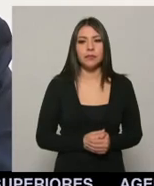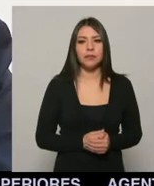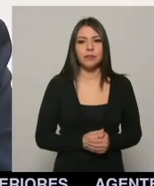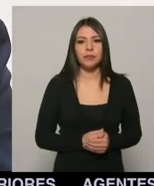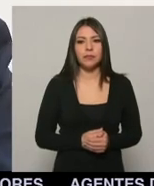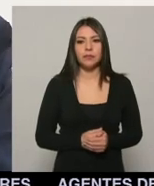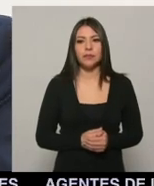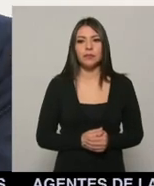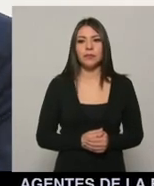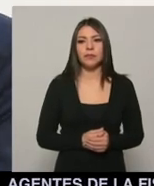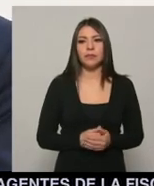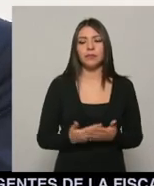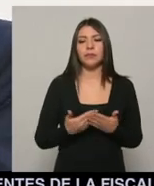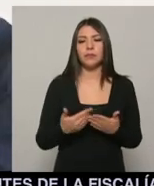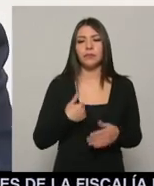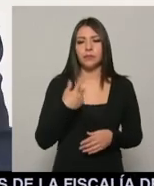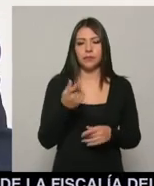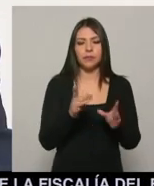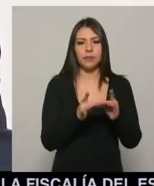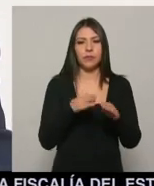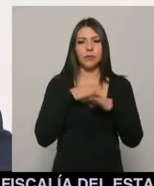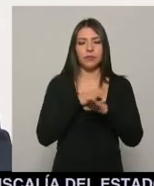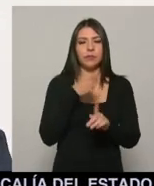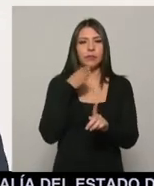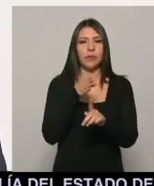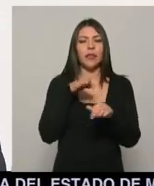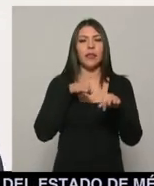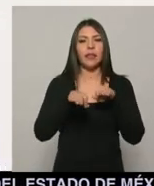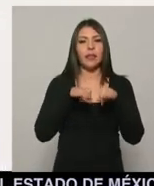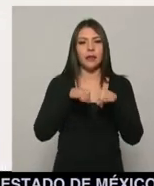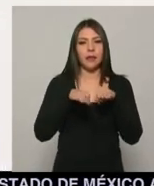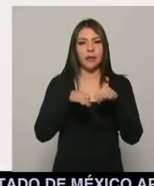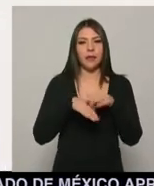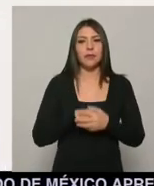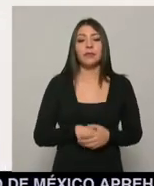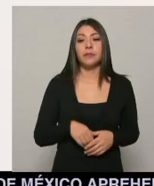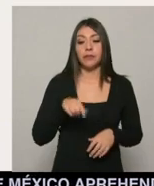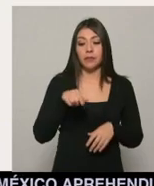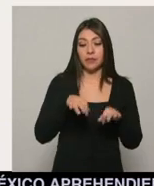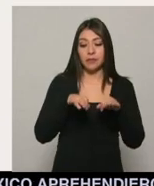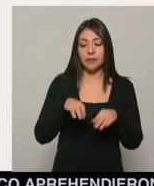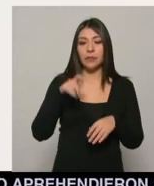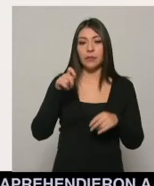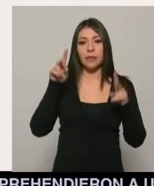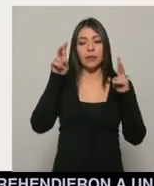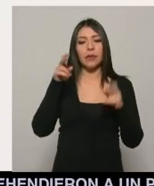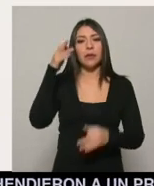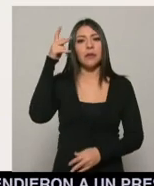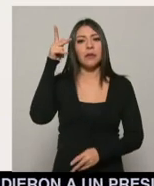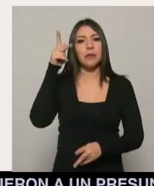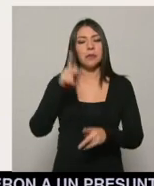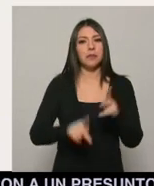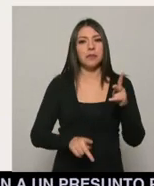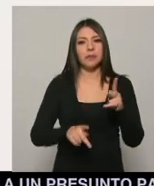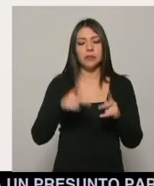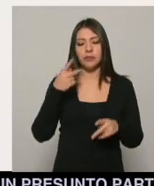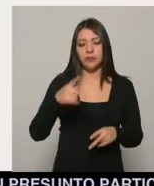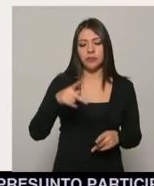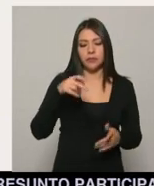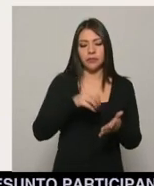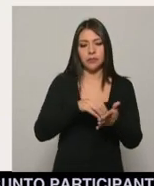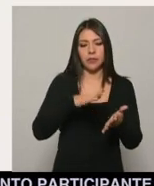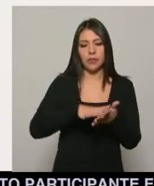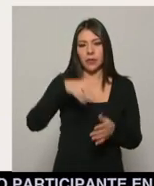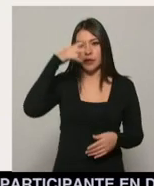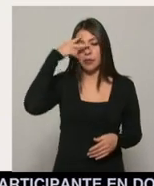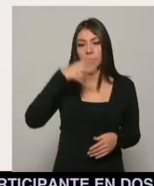del empleo. La parte del empleo es, sin lugar a dudas, un tema pendiente en la agenda de México. Creo